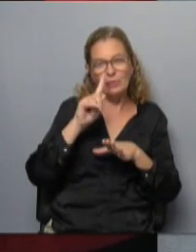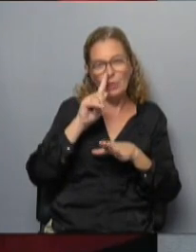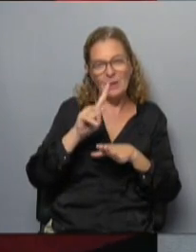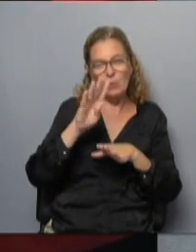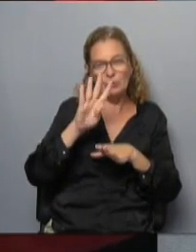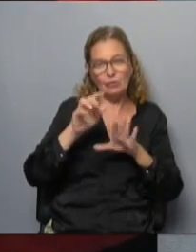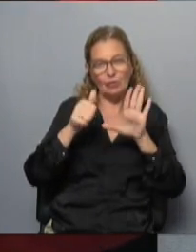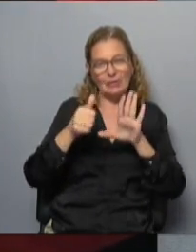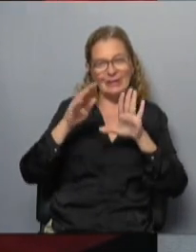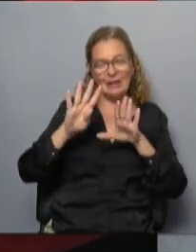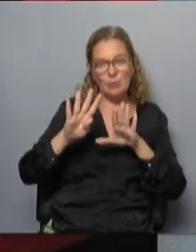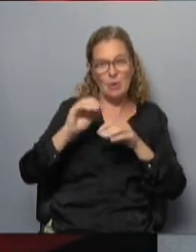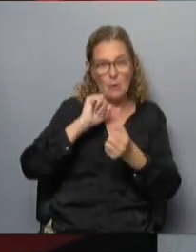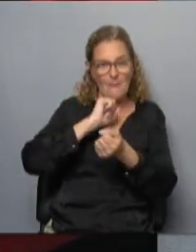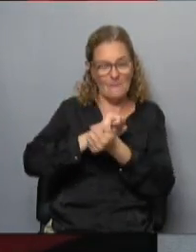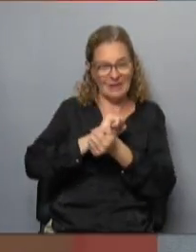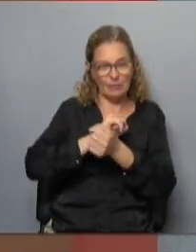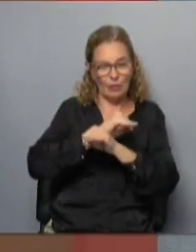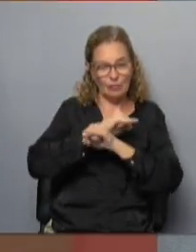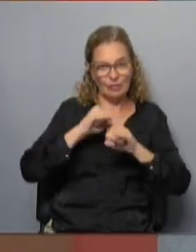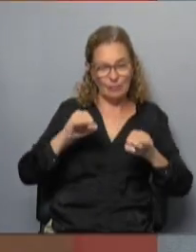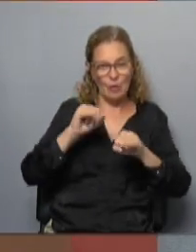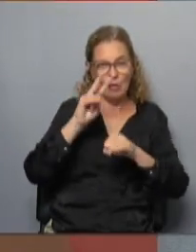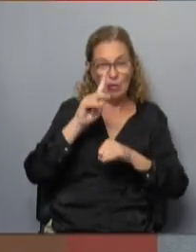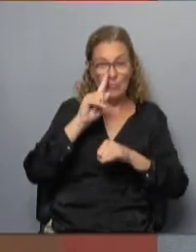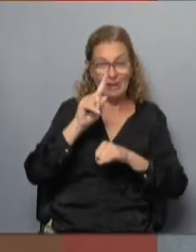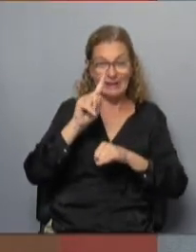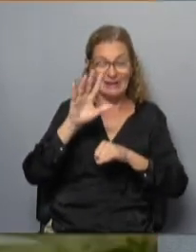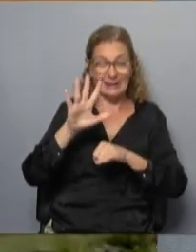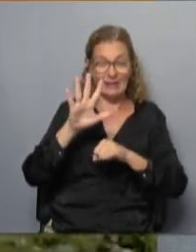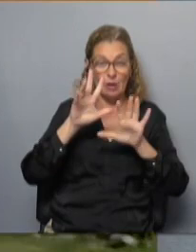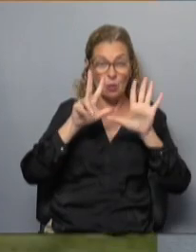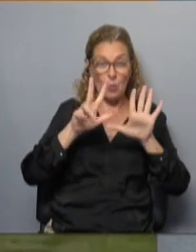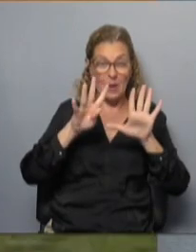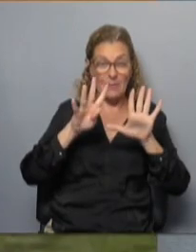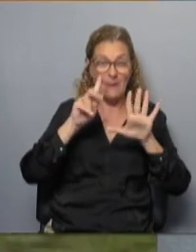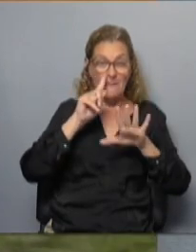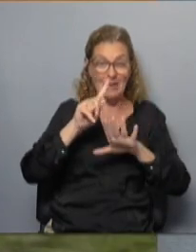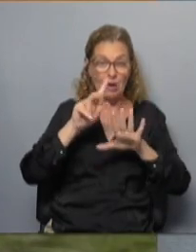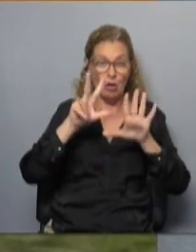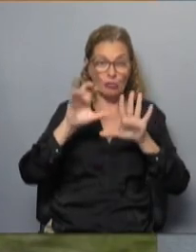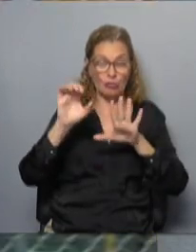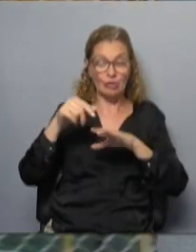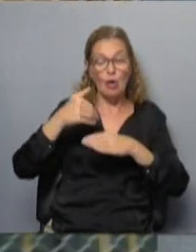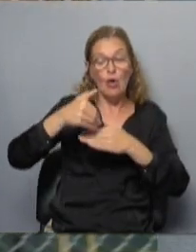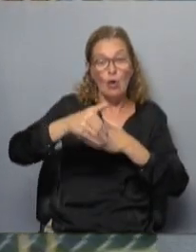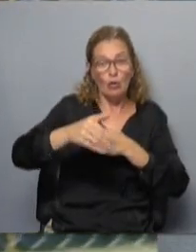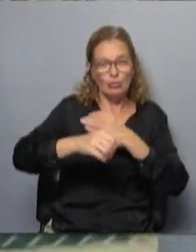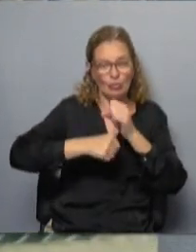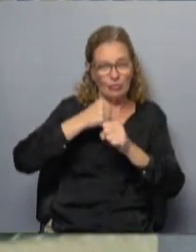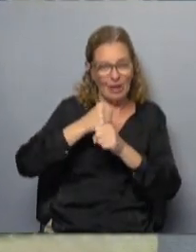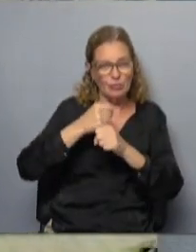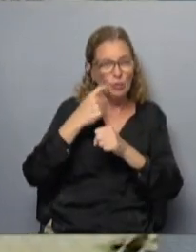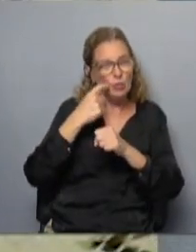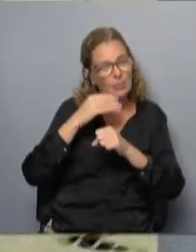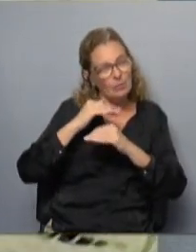469 los reclusos y al cierre de 2015 eran nueve mil ochocientos cuarenta en los siguientes años el número se mantuvo